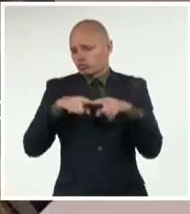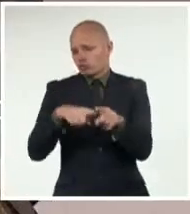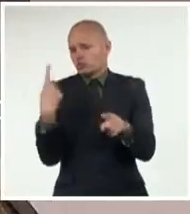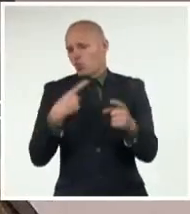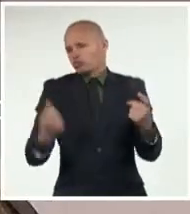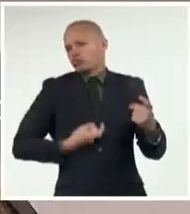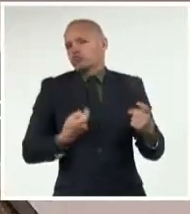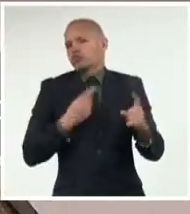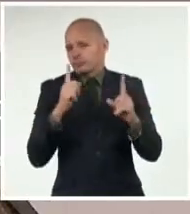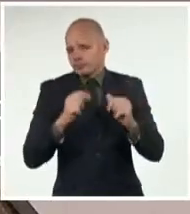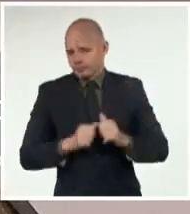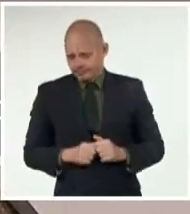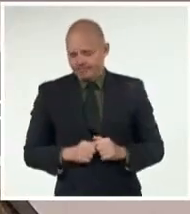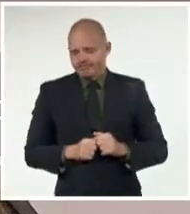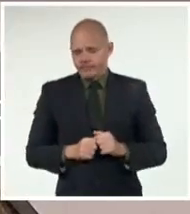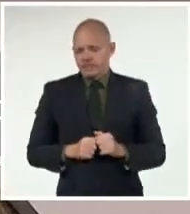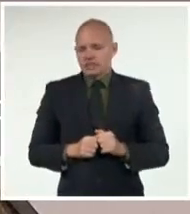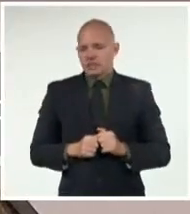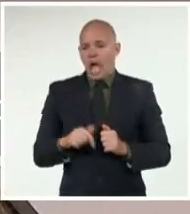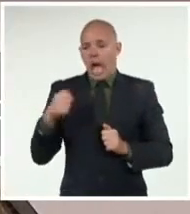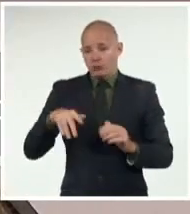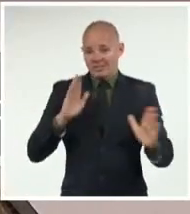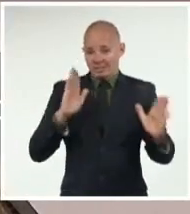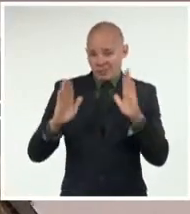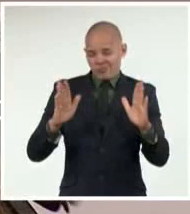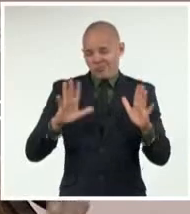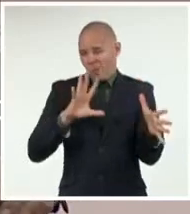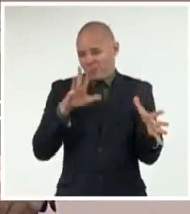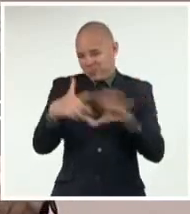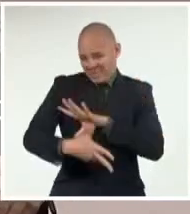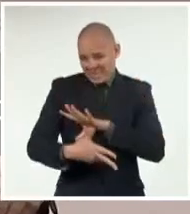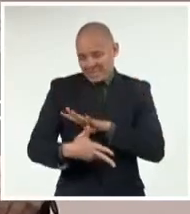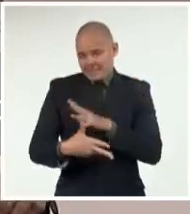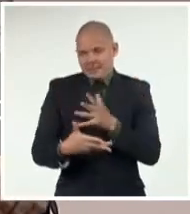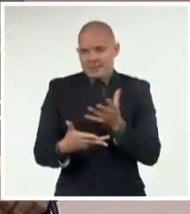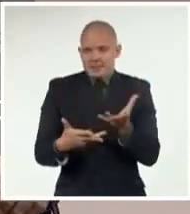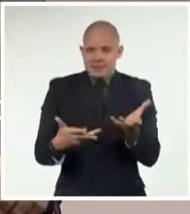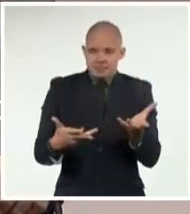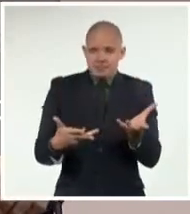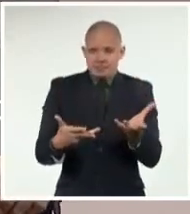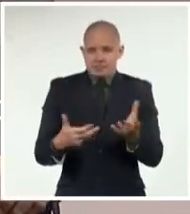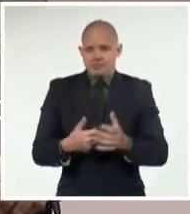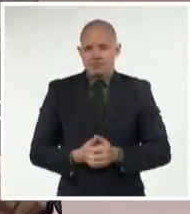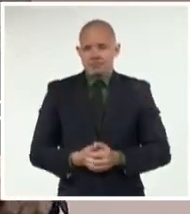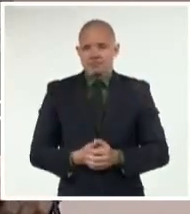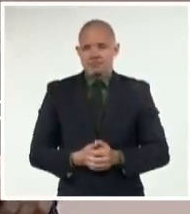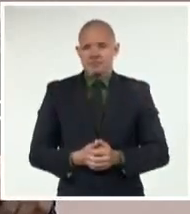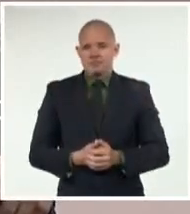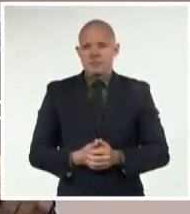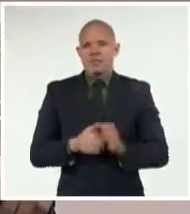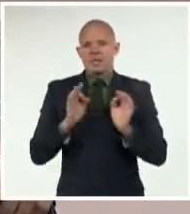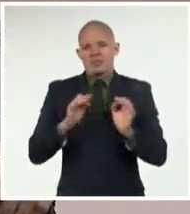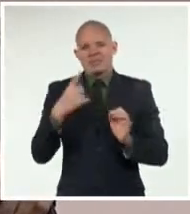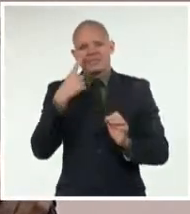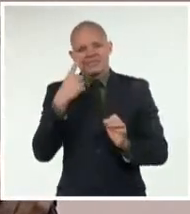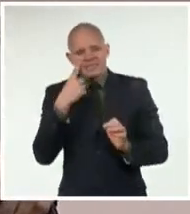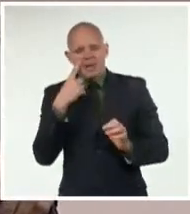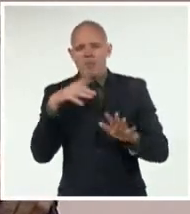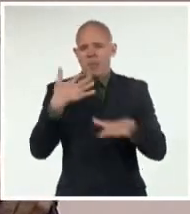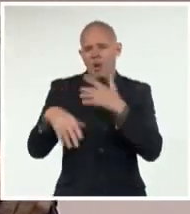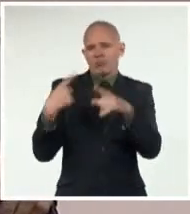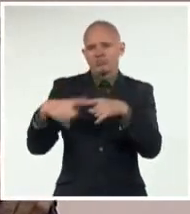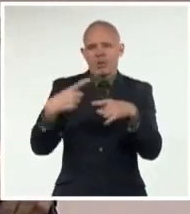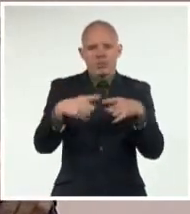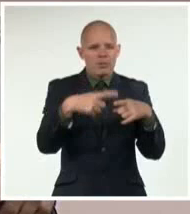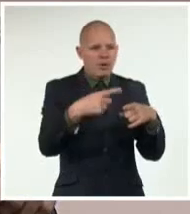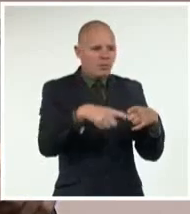duros, desesperanzadores para las grandes mayorías que son víctimas de múltiples crisis simultáneas generadas por